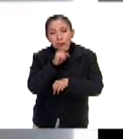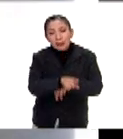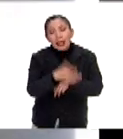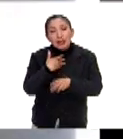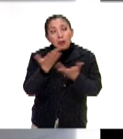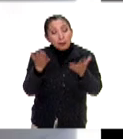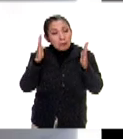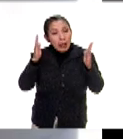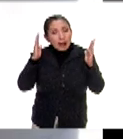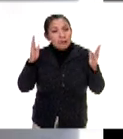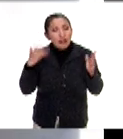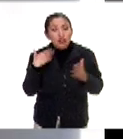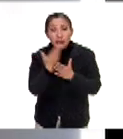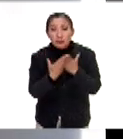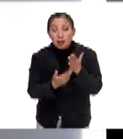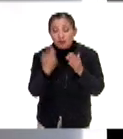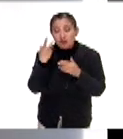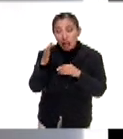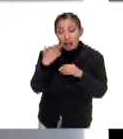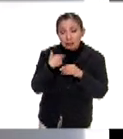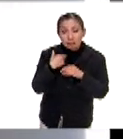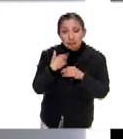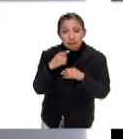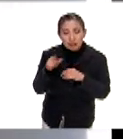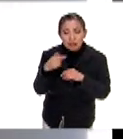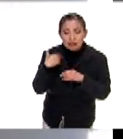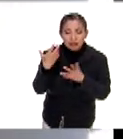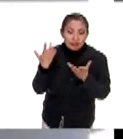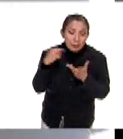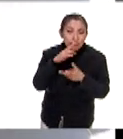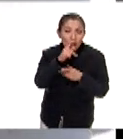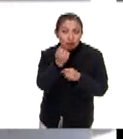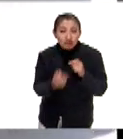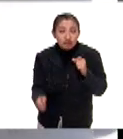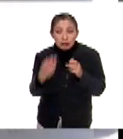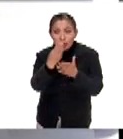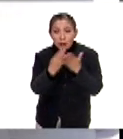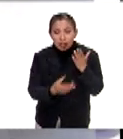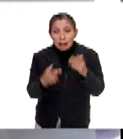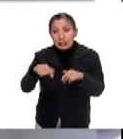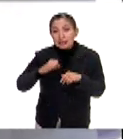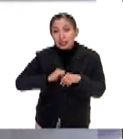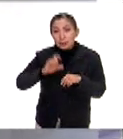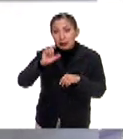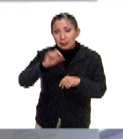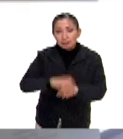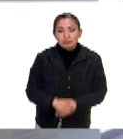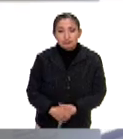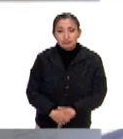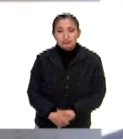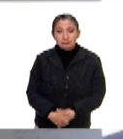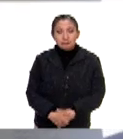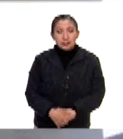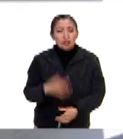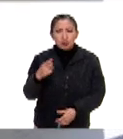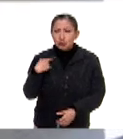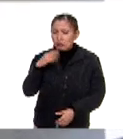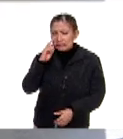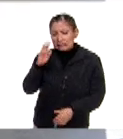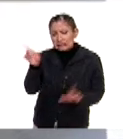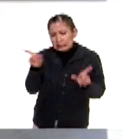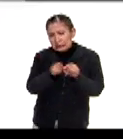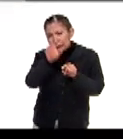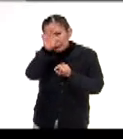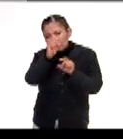el extraordinario dibujante que fue, que creo que es de los mejores dibujantes que hemos tenido en el siglo XX, ¿no? Su capacidad de